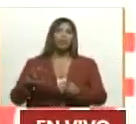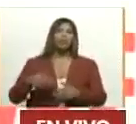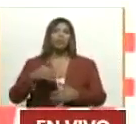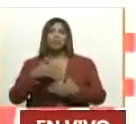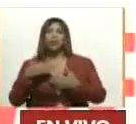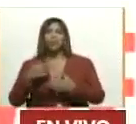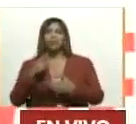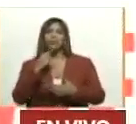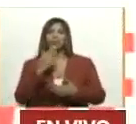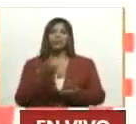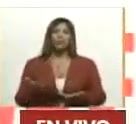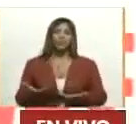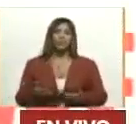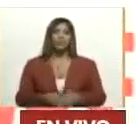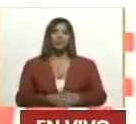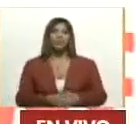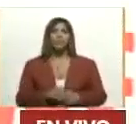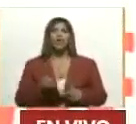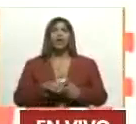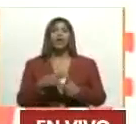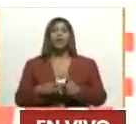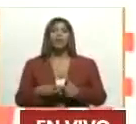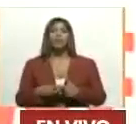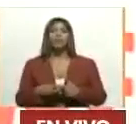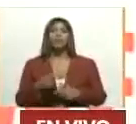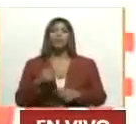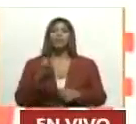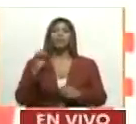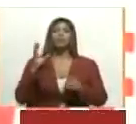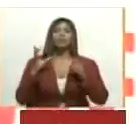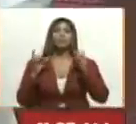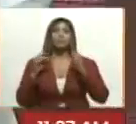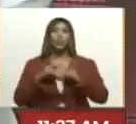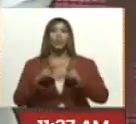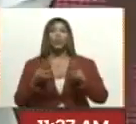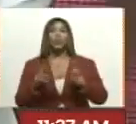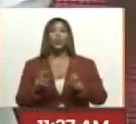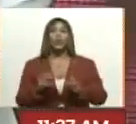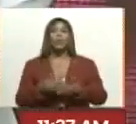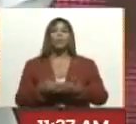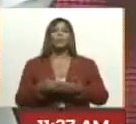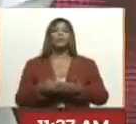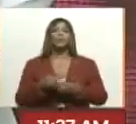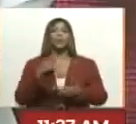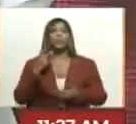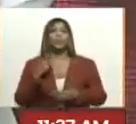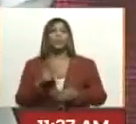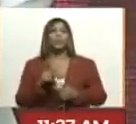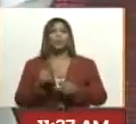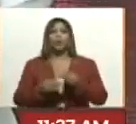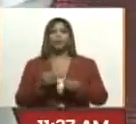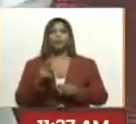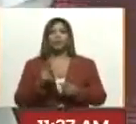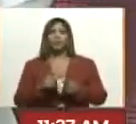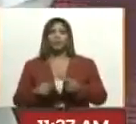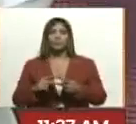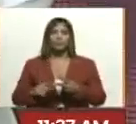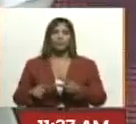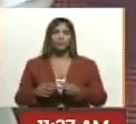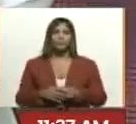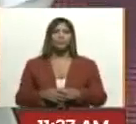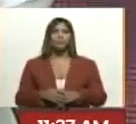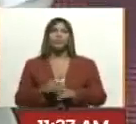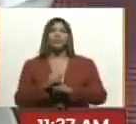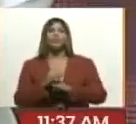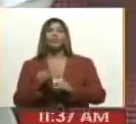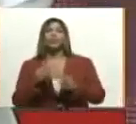no funciona. Y entonces tenían que inventar un nuevo preso político. Entonces hacen dos cosas. Cierran la